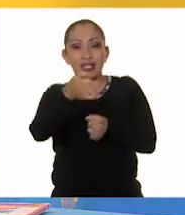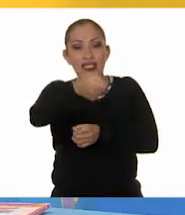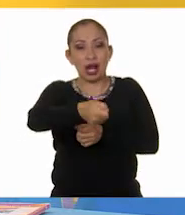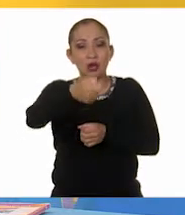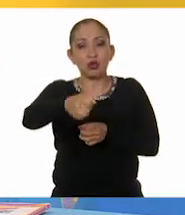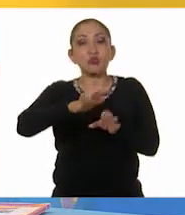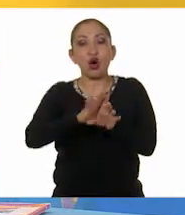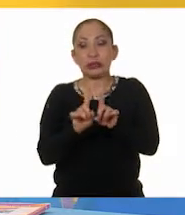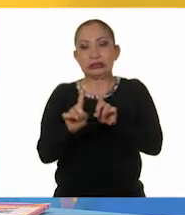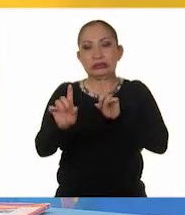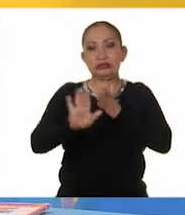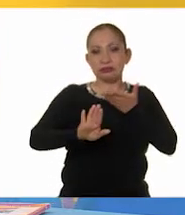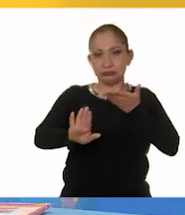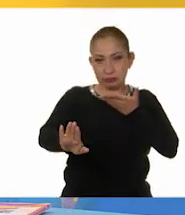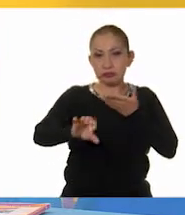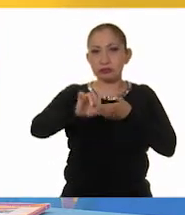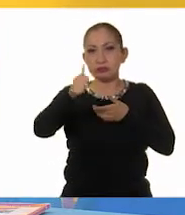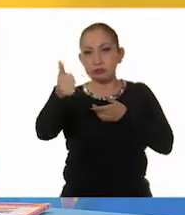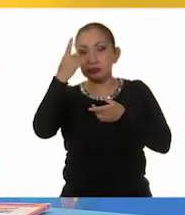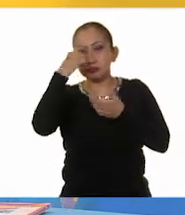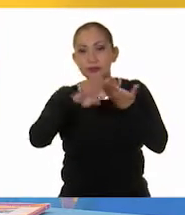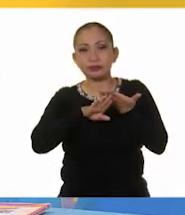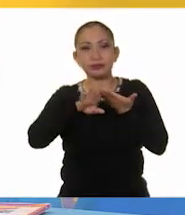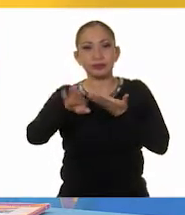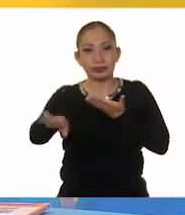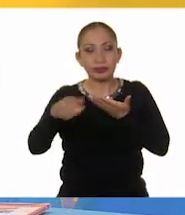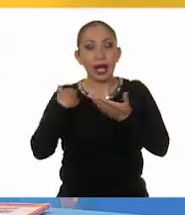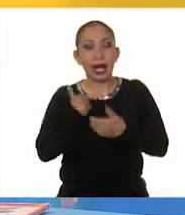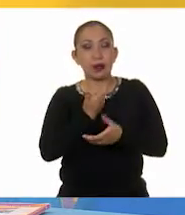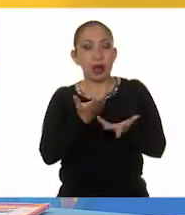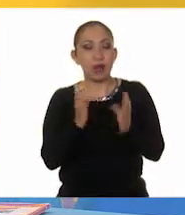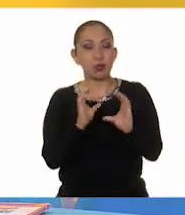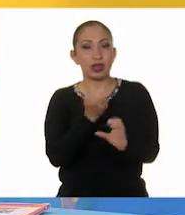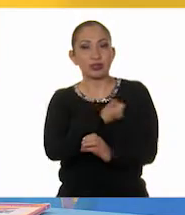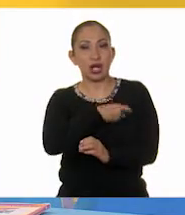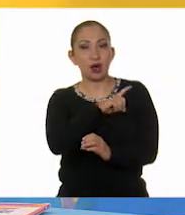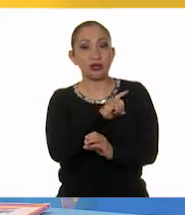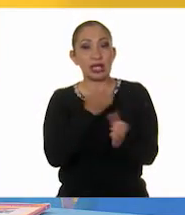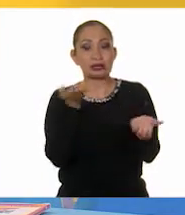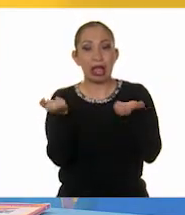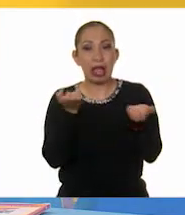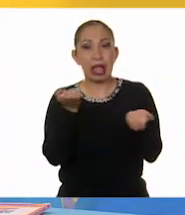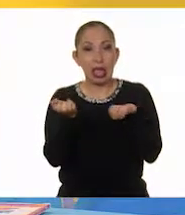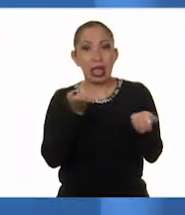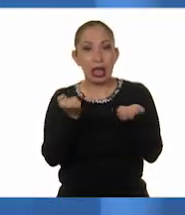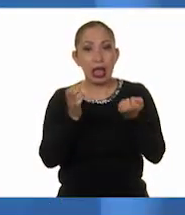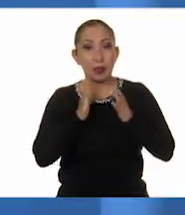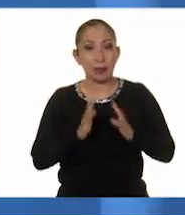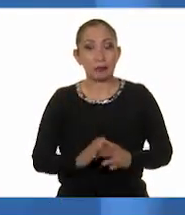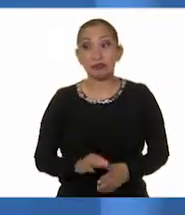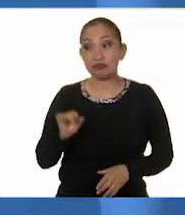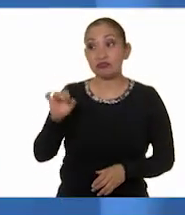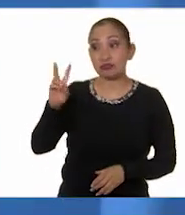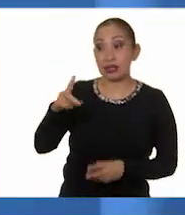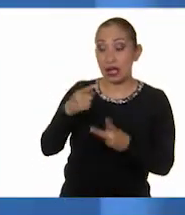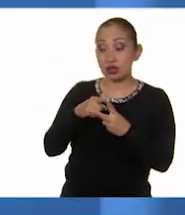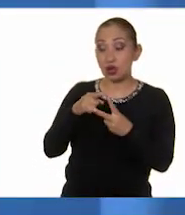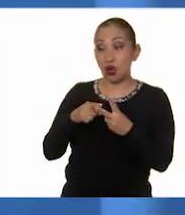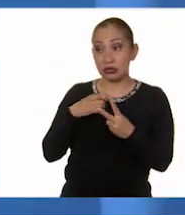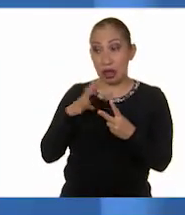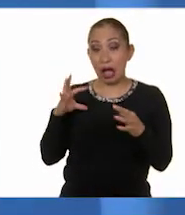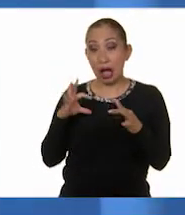sana distancia. Y otra acción para prevenir nuestra salud es ejercitar nuestro cuerpo. Sí, sin duda, ambas cosas